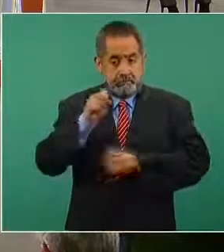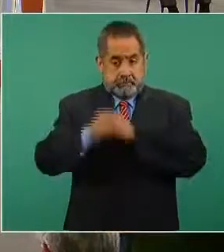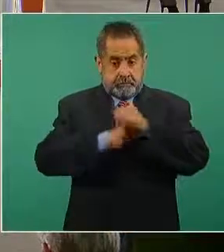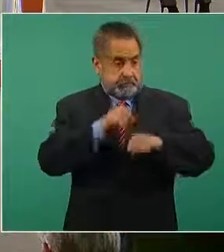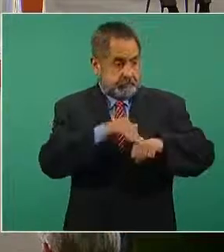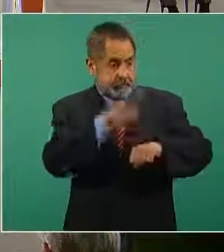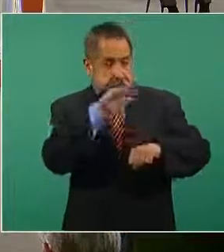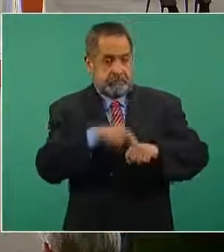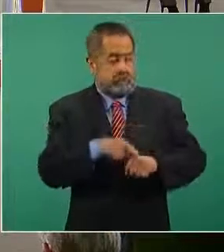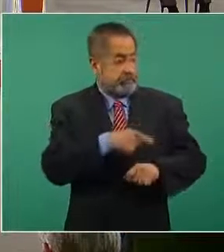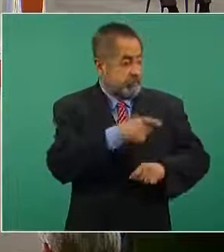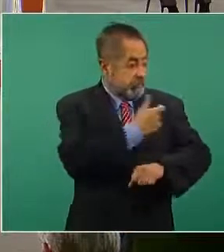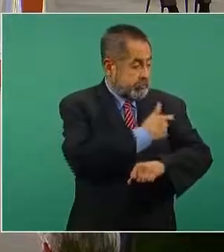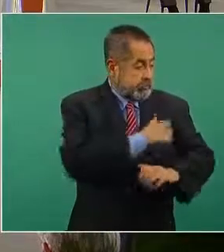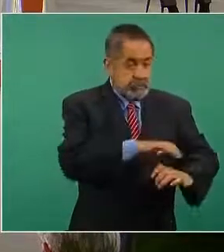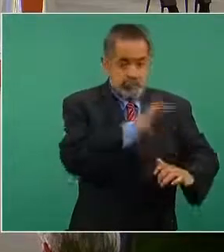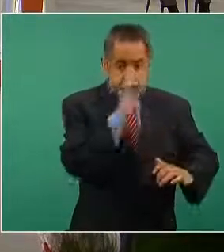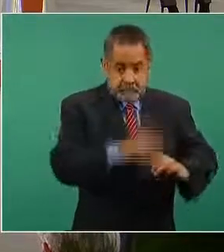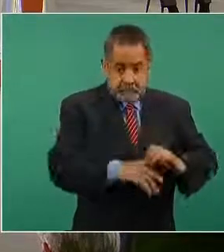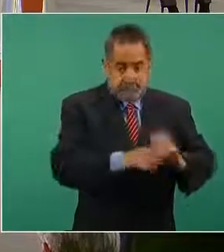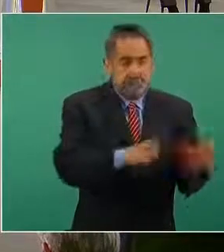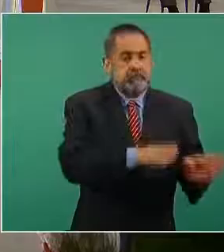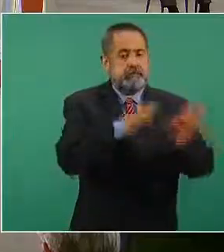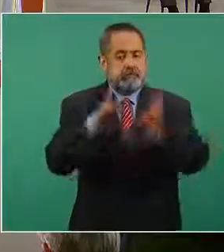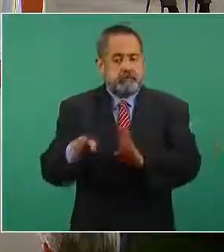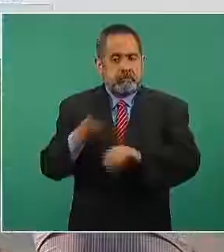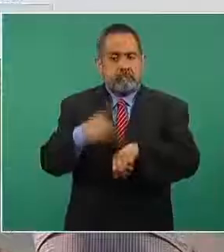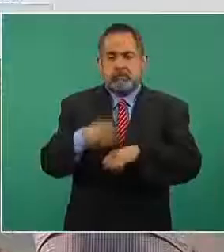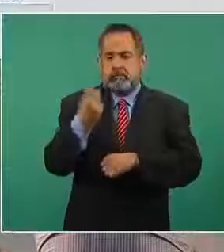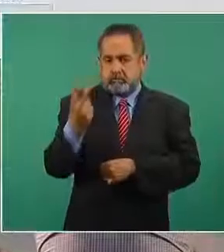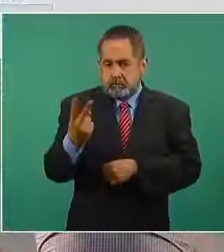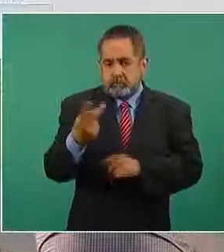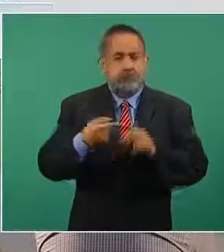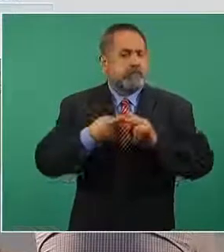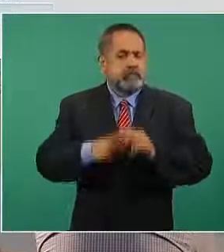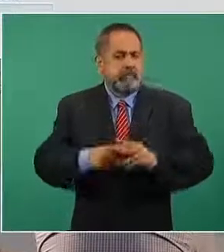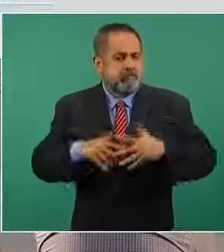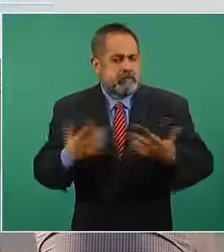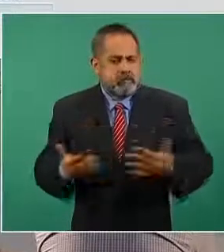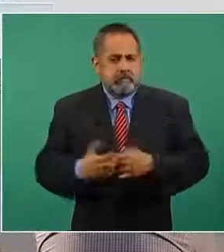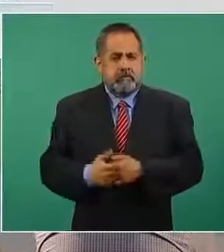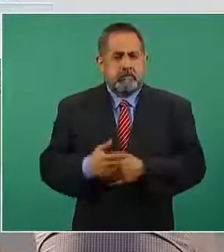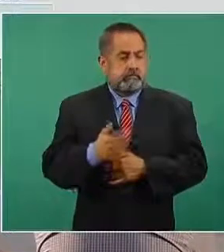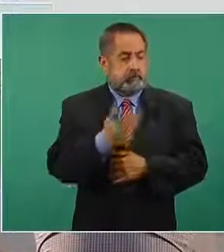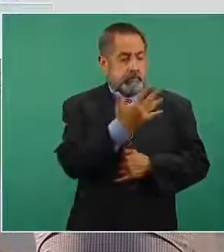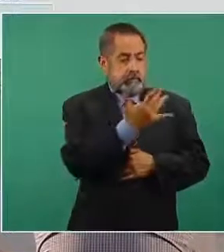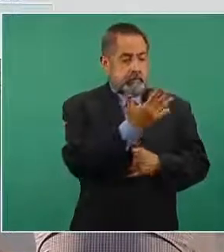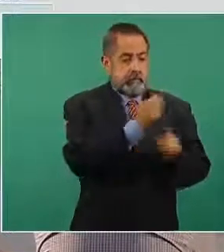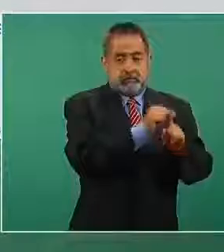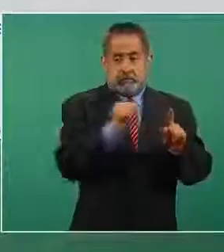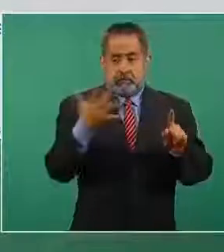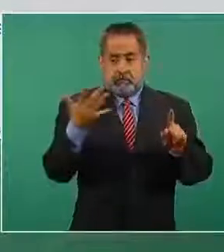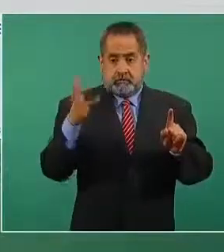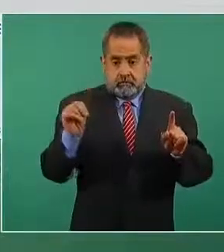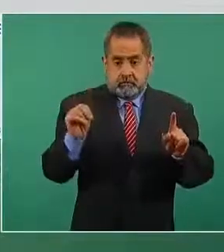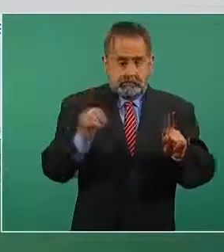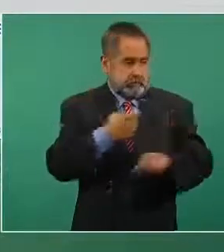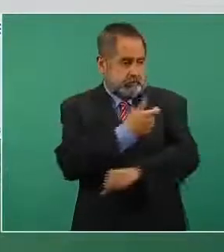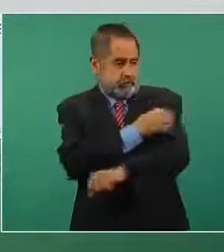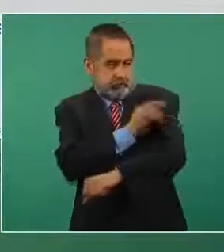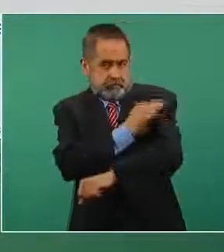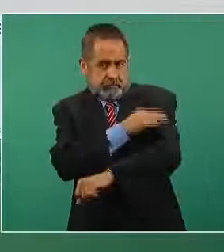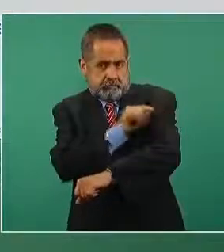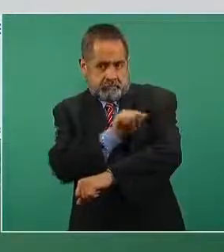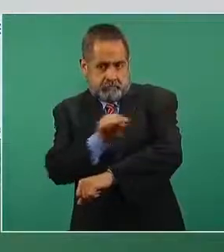culminada esta etapa, pasamos a la etapa 2 del plan y estaremos vacunando 50-59, posteriormente 40-49 y